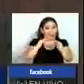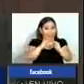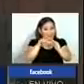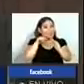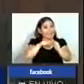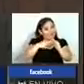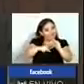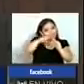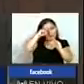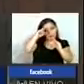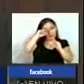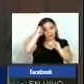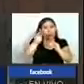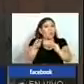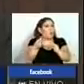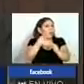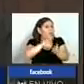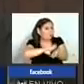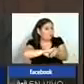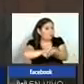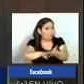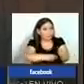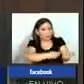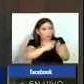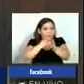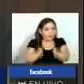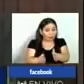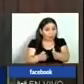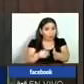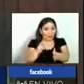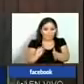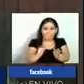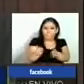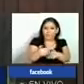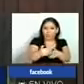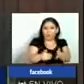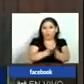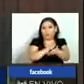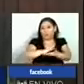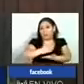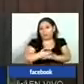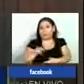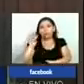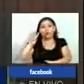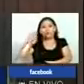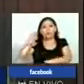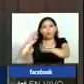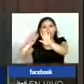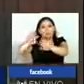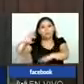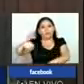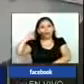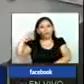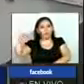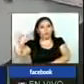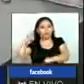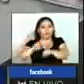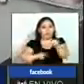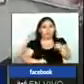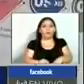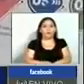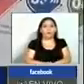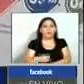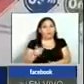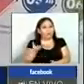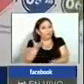La inversión De este primer lote De computadoras Asciende A 2.7 millones De dólares La